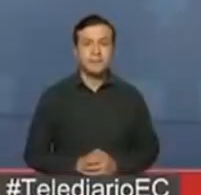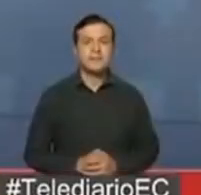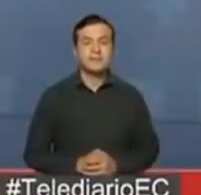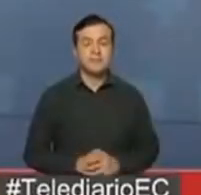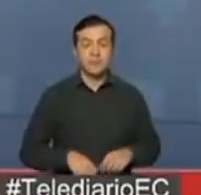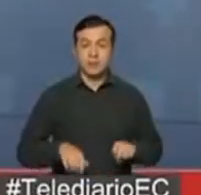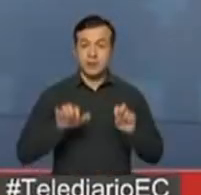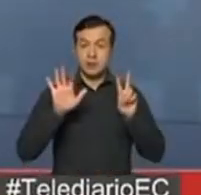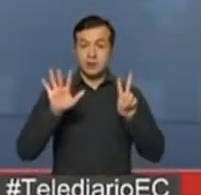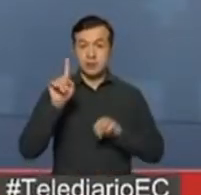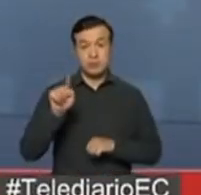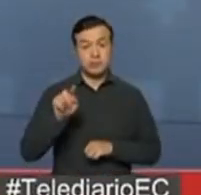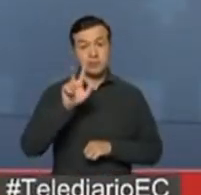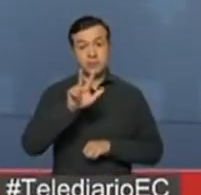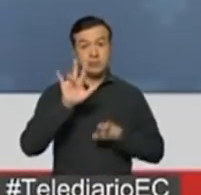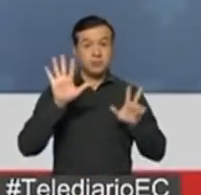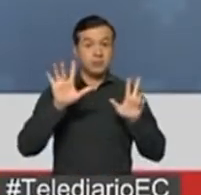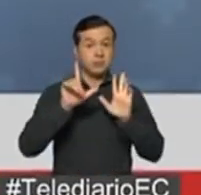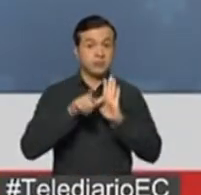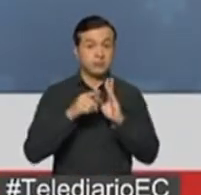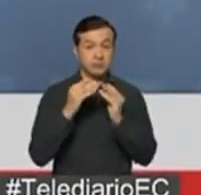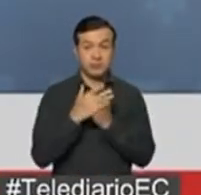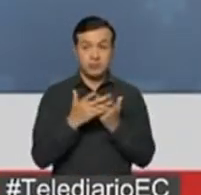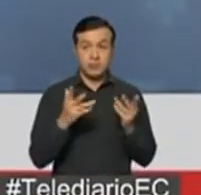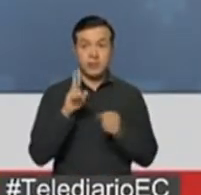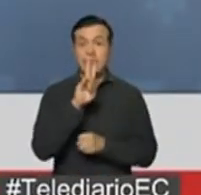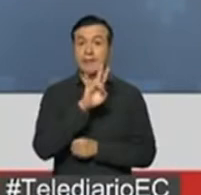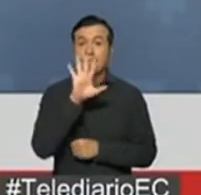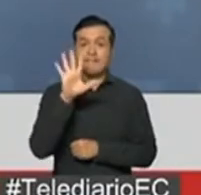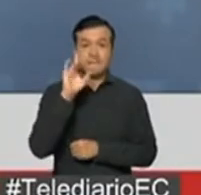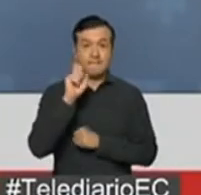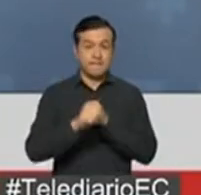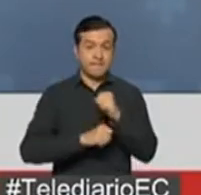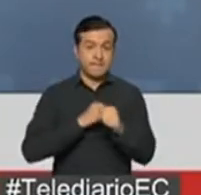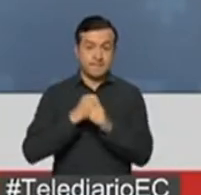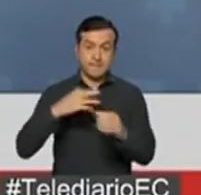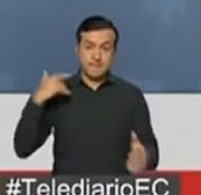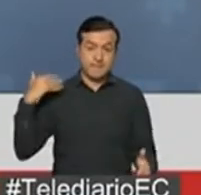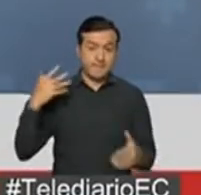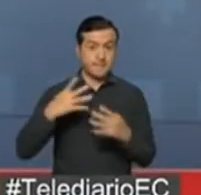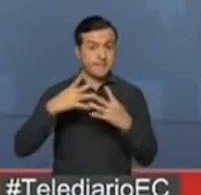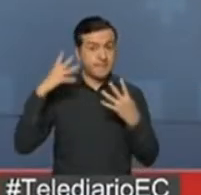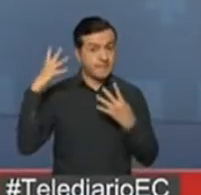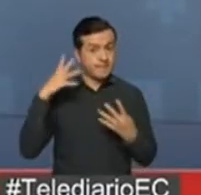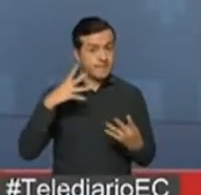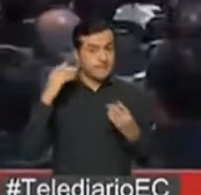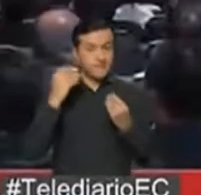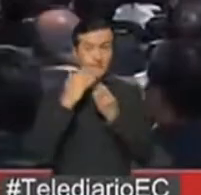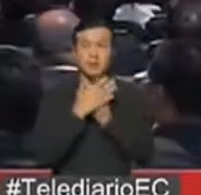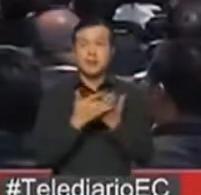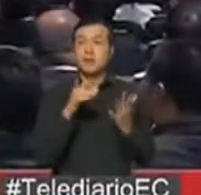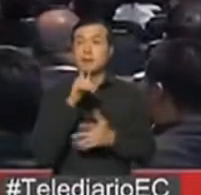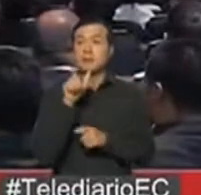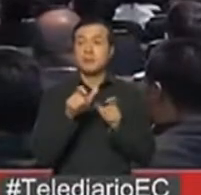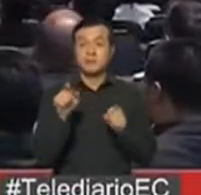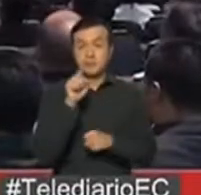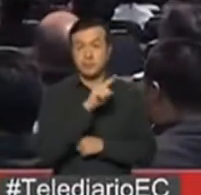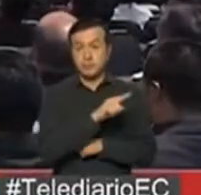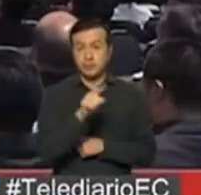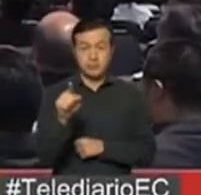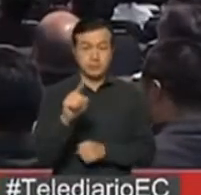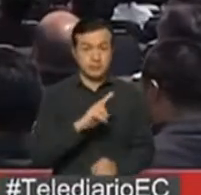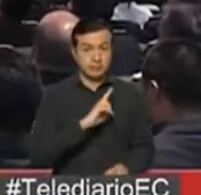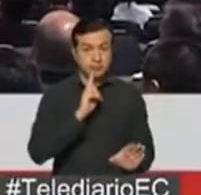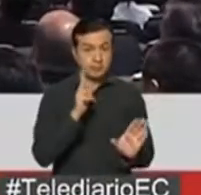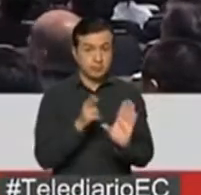7 de la mañana con 38 minutos los 25 años desde la gesta histórica fue contada por quienes participaron